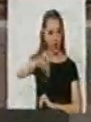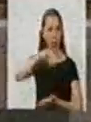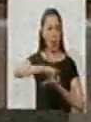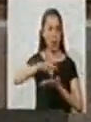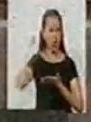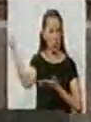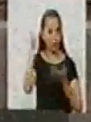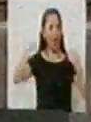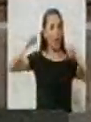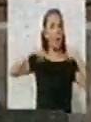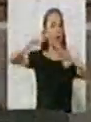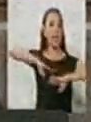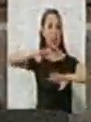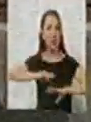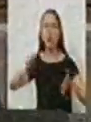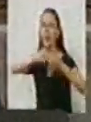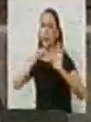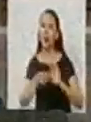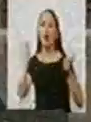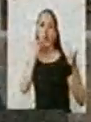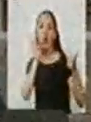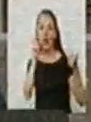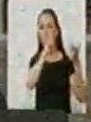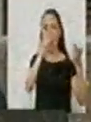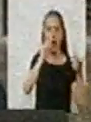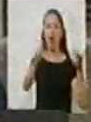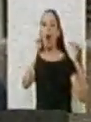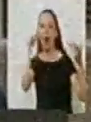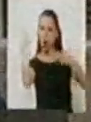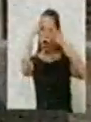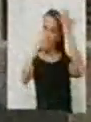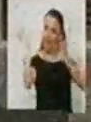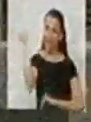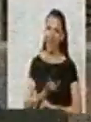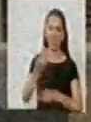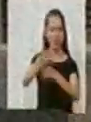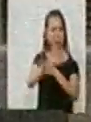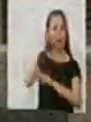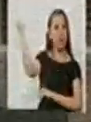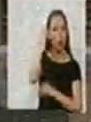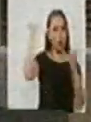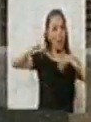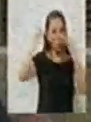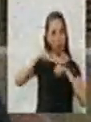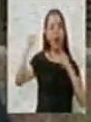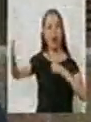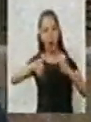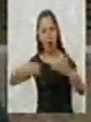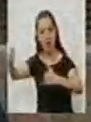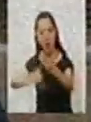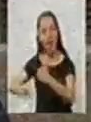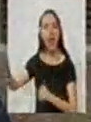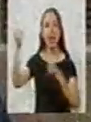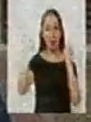que gracias a Dios nosotros decirle y bueno, aconsejarlo más que nada que sigan disfrutando del fútbol, que sigan